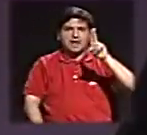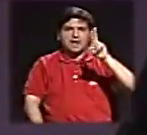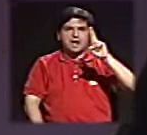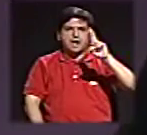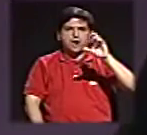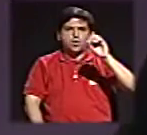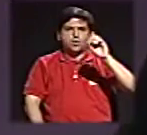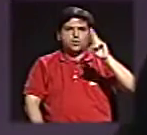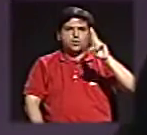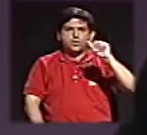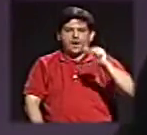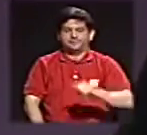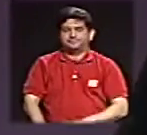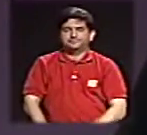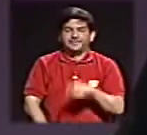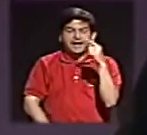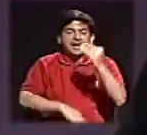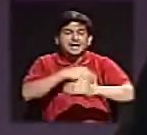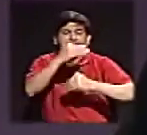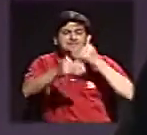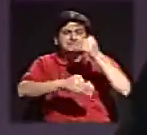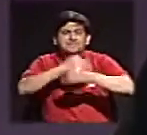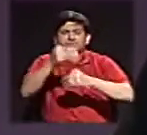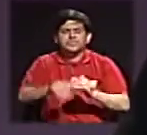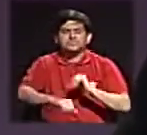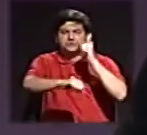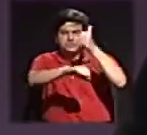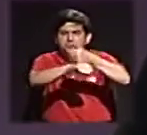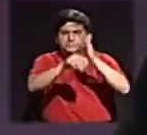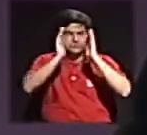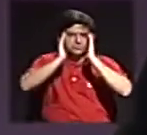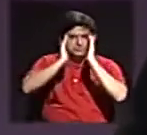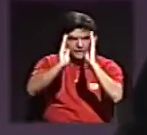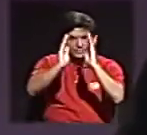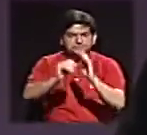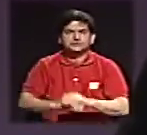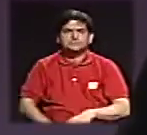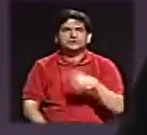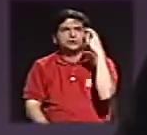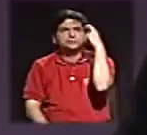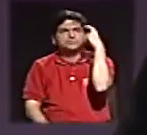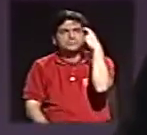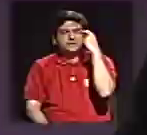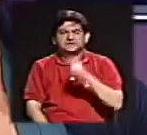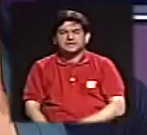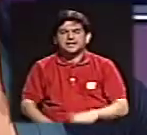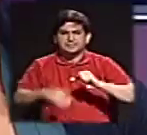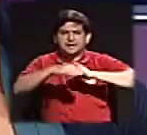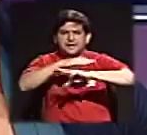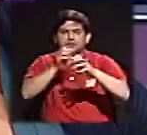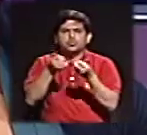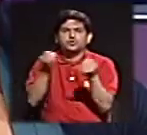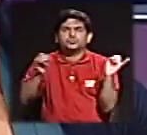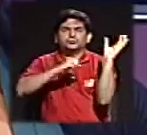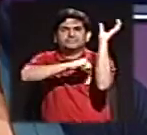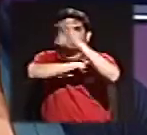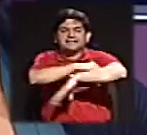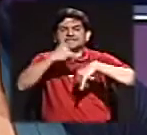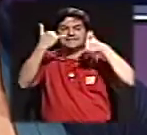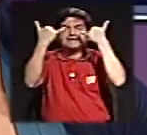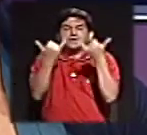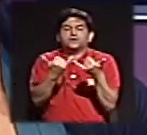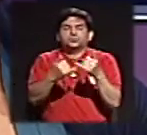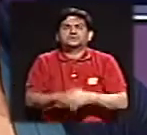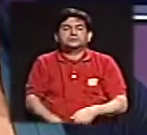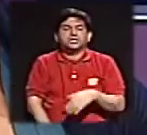Entonces, ese protocolo de atención para el aborto impune ya ha